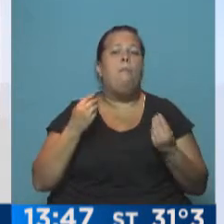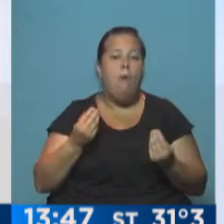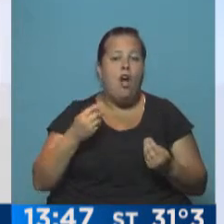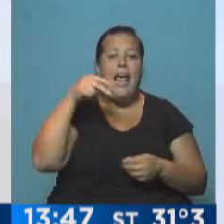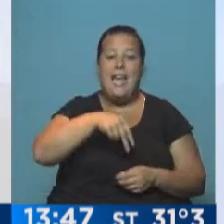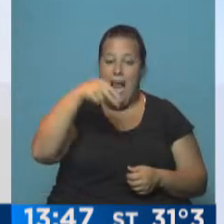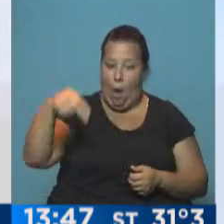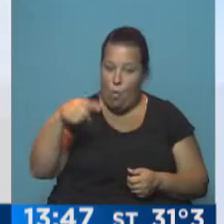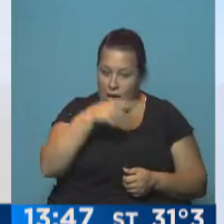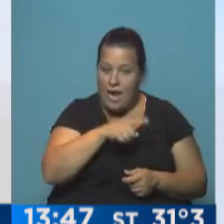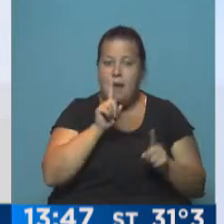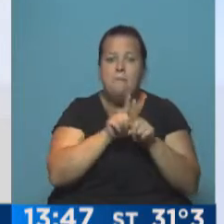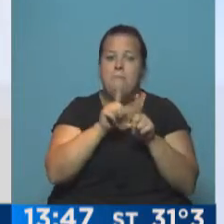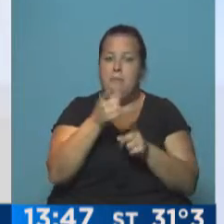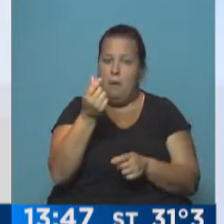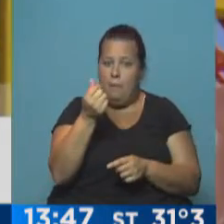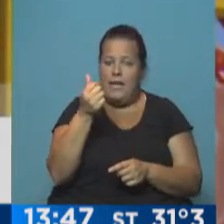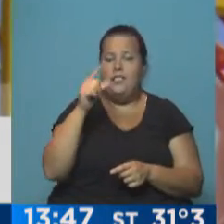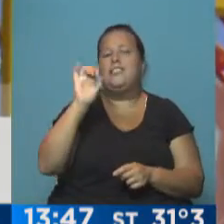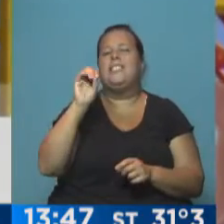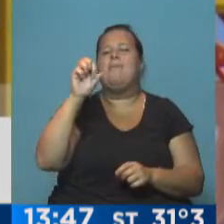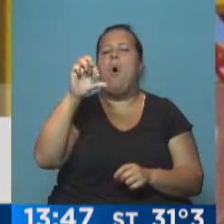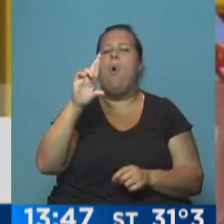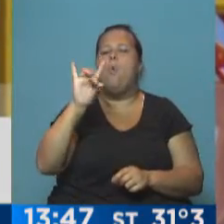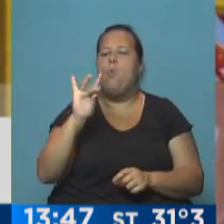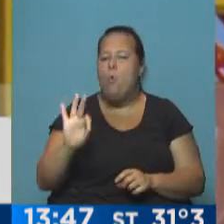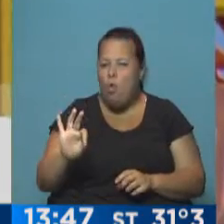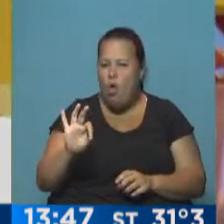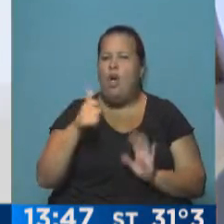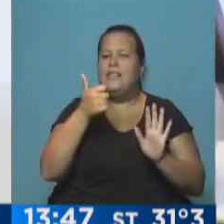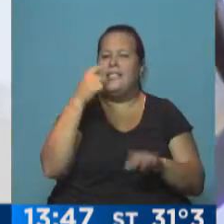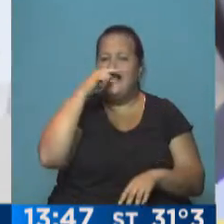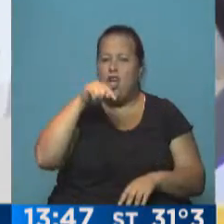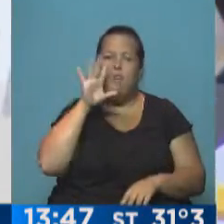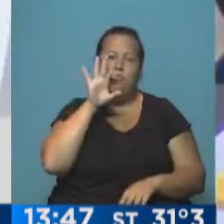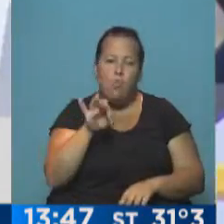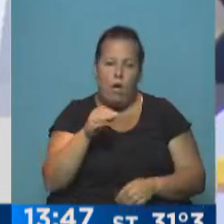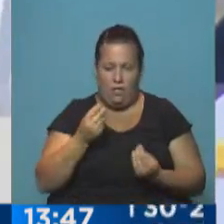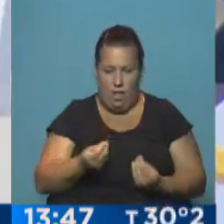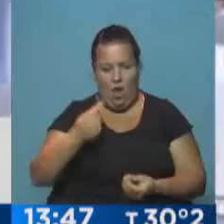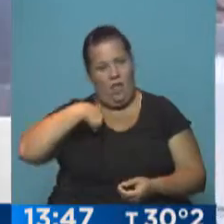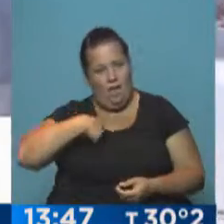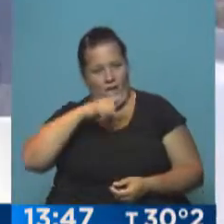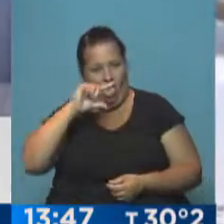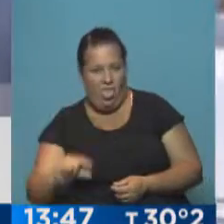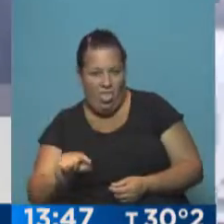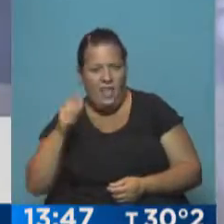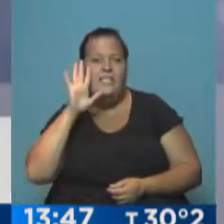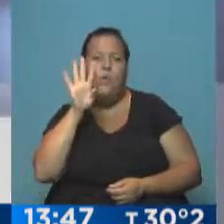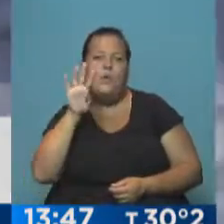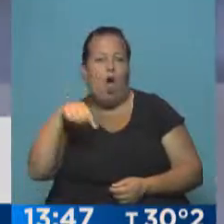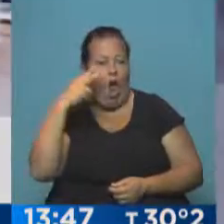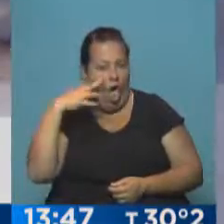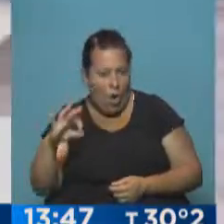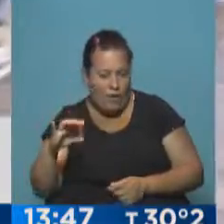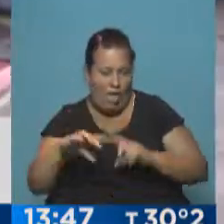en Neuquén el mismo precio del crudo que él está a 67,50. Y a nosotros nos pagan